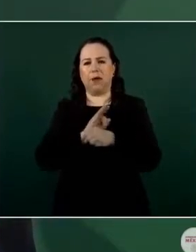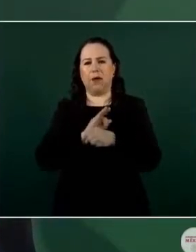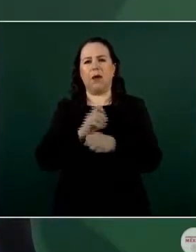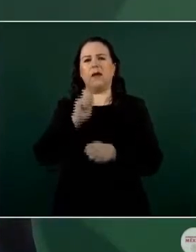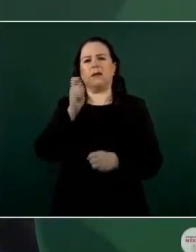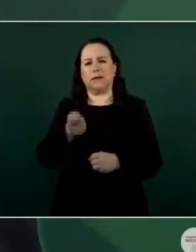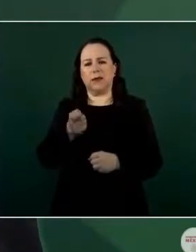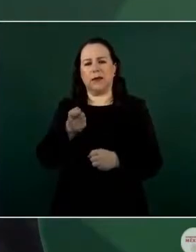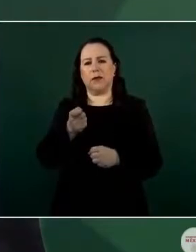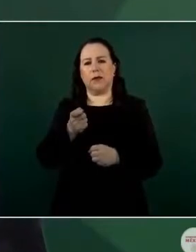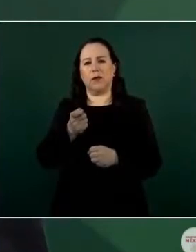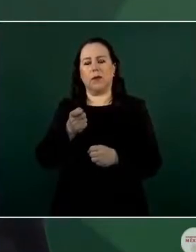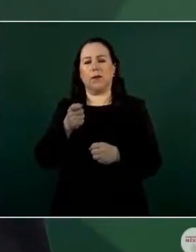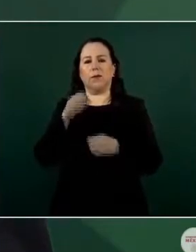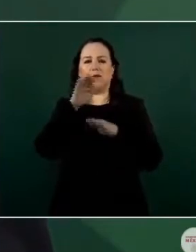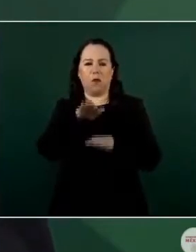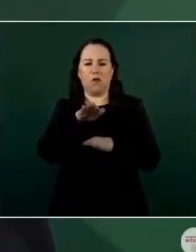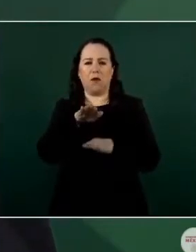de vacunación,